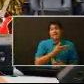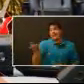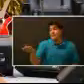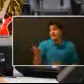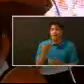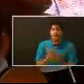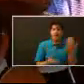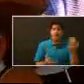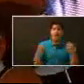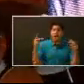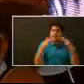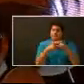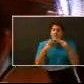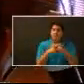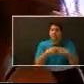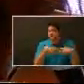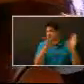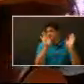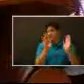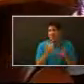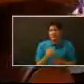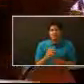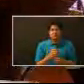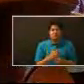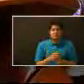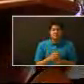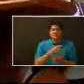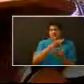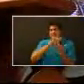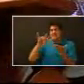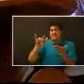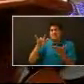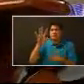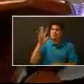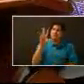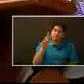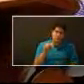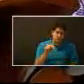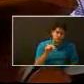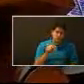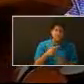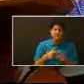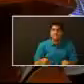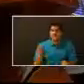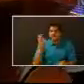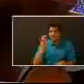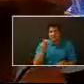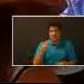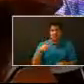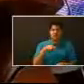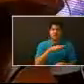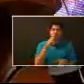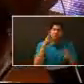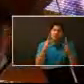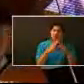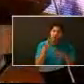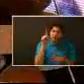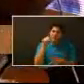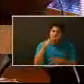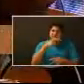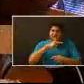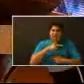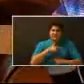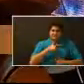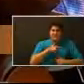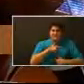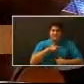vénganse, van a pelear todos y nos va a mandar desprotegidos. No. Pero es necesario que conozcamos cuáles son esas armas,